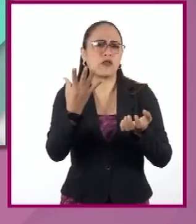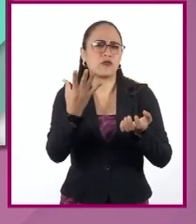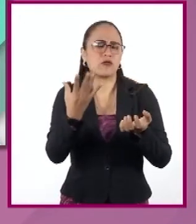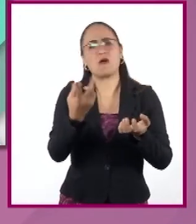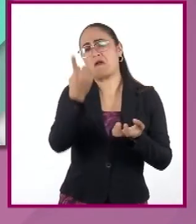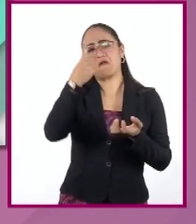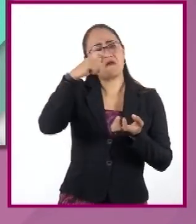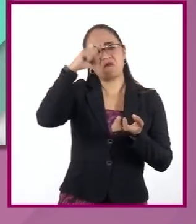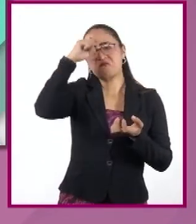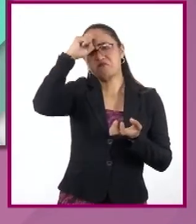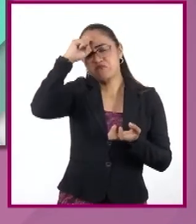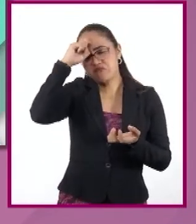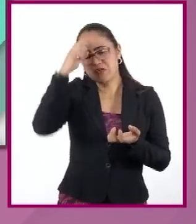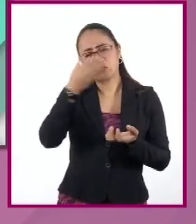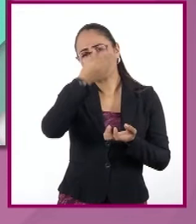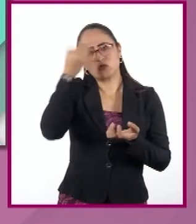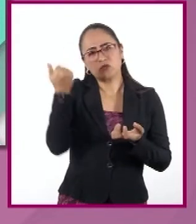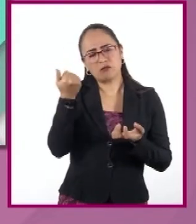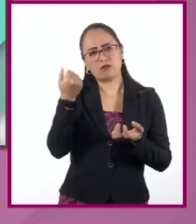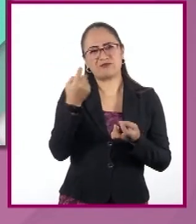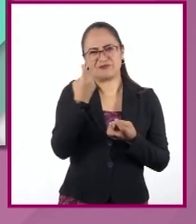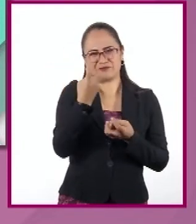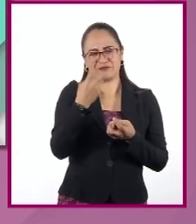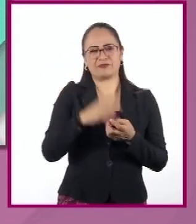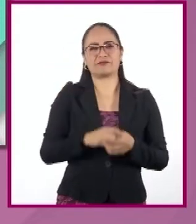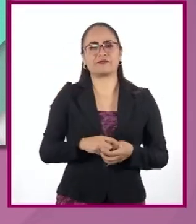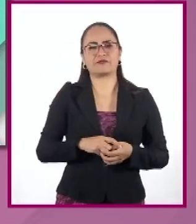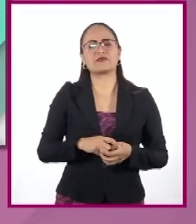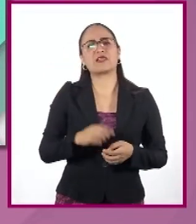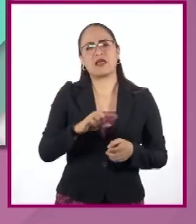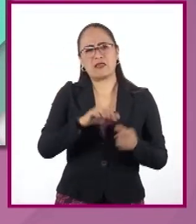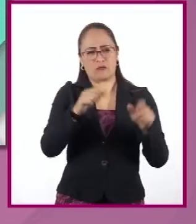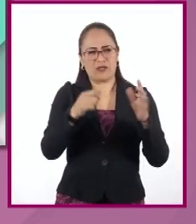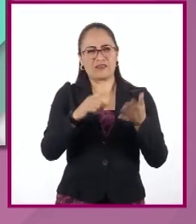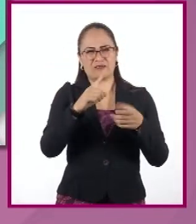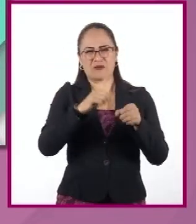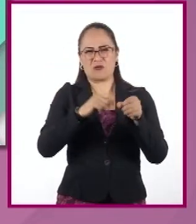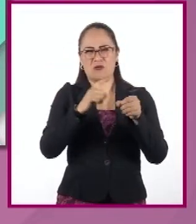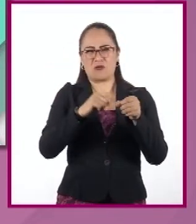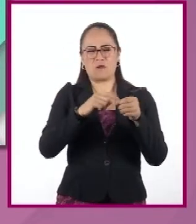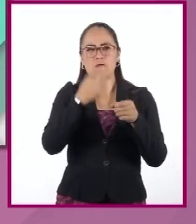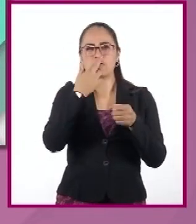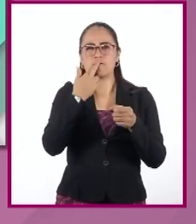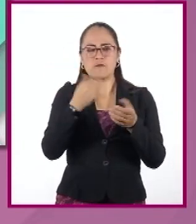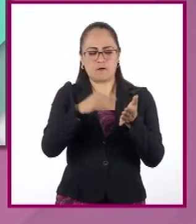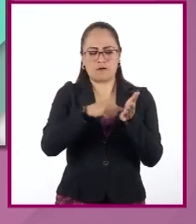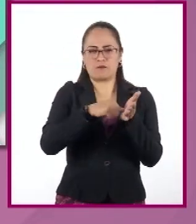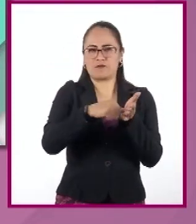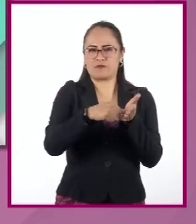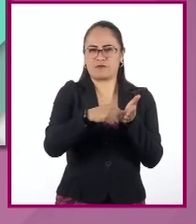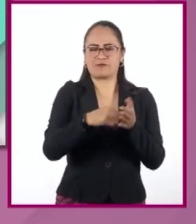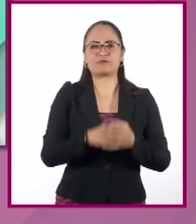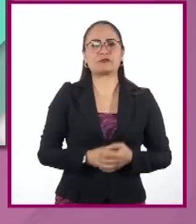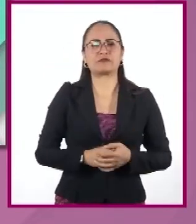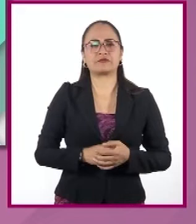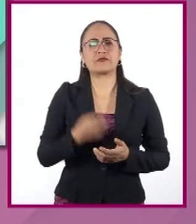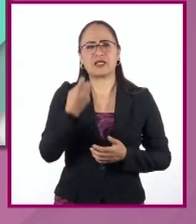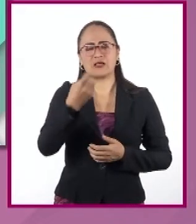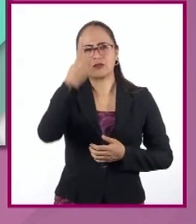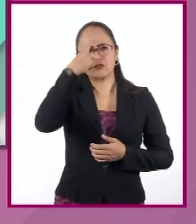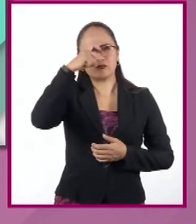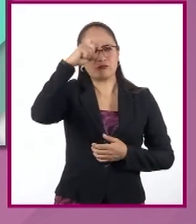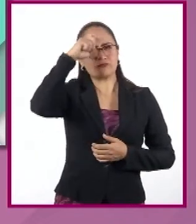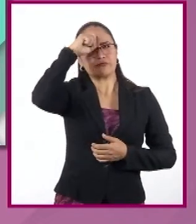decir, es una incógnita, la cual podemos subrayar en color rojo. Por ser una incógnita, la